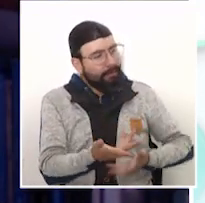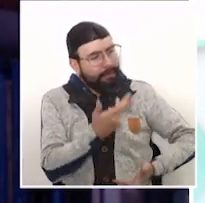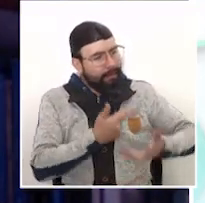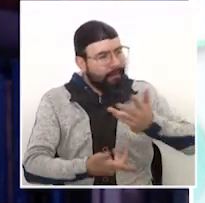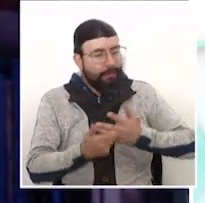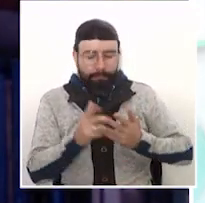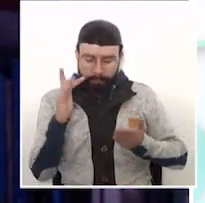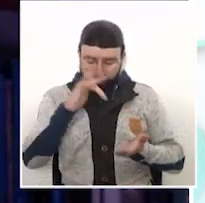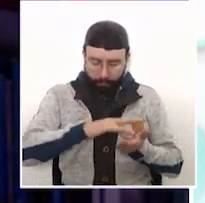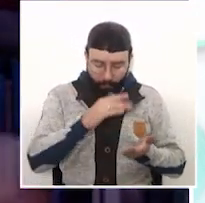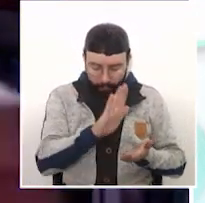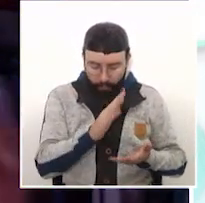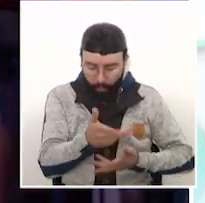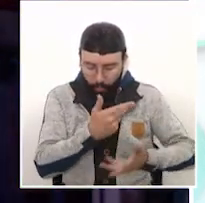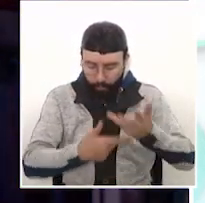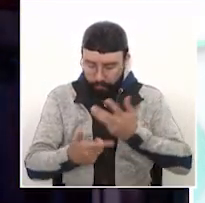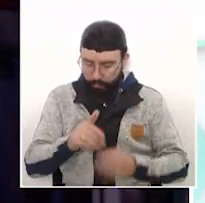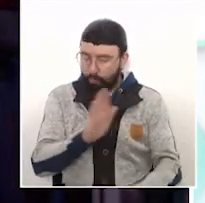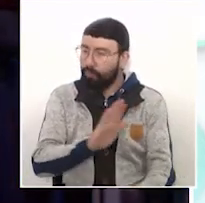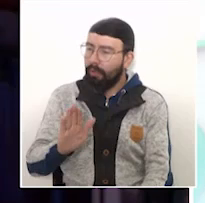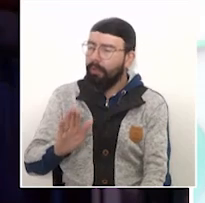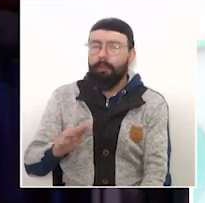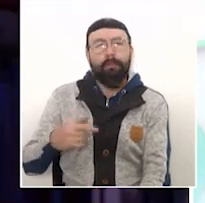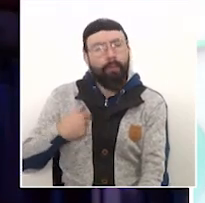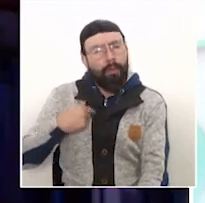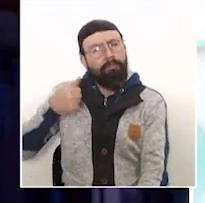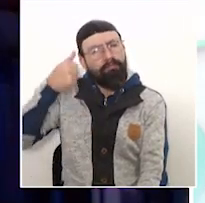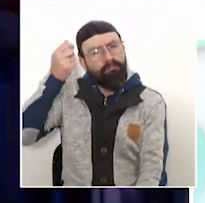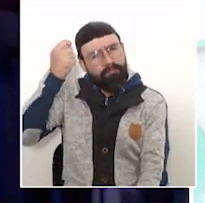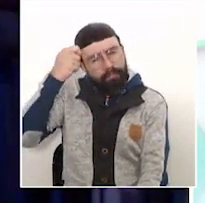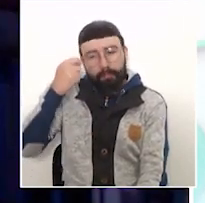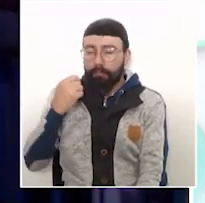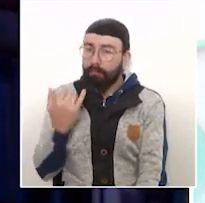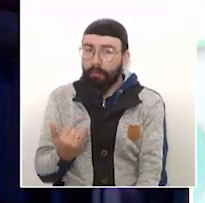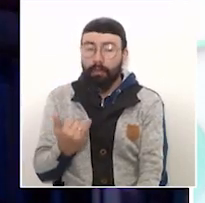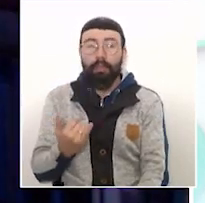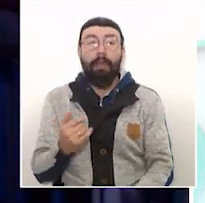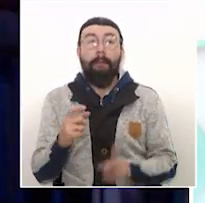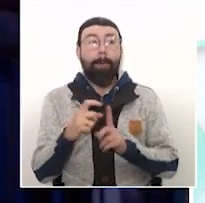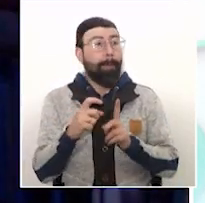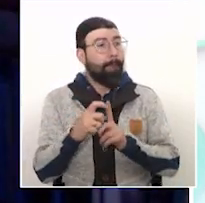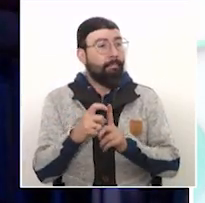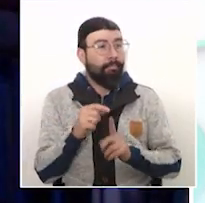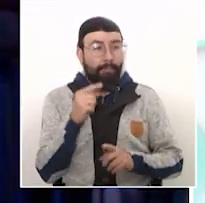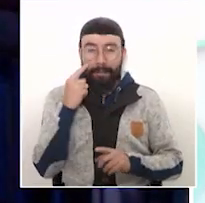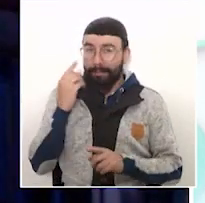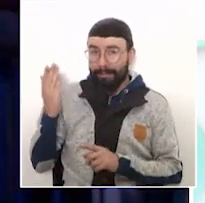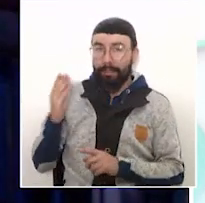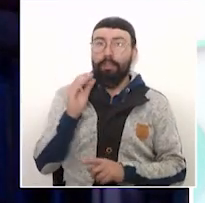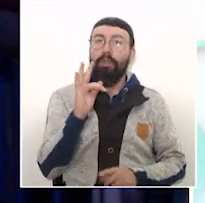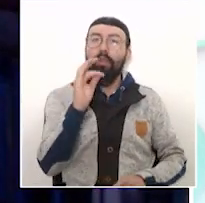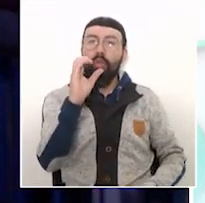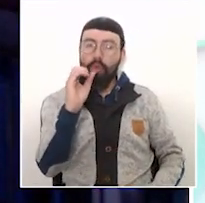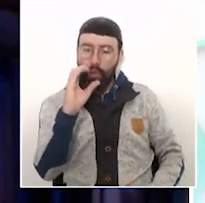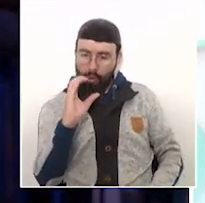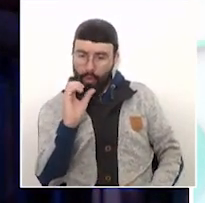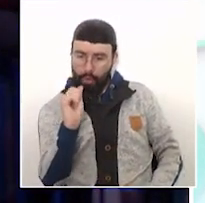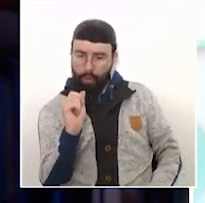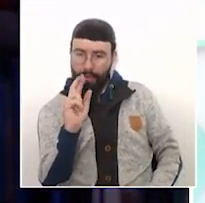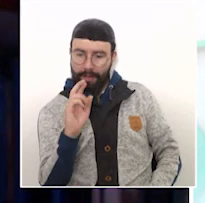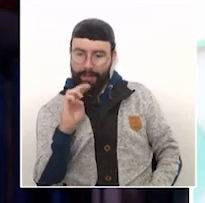permitirme compartir. Yo me di cuenta que en la palabra tocarme, en un acróstico, están estas 7